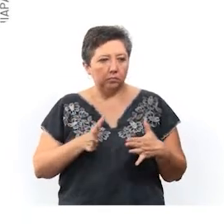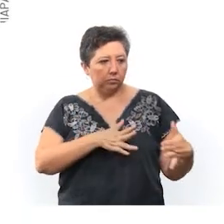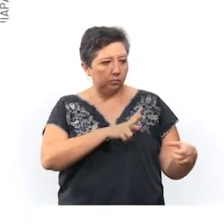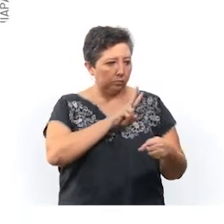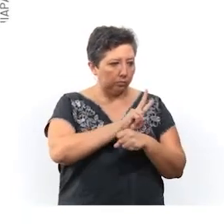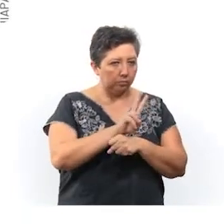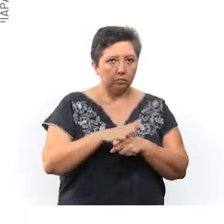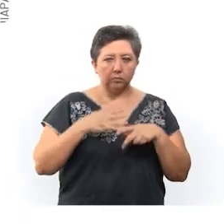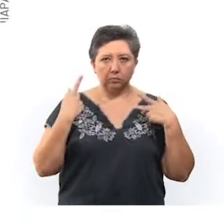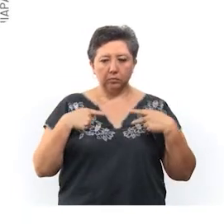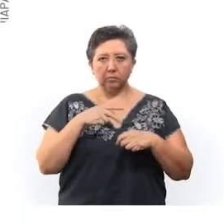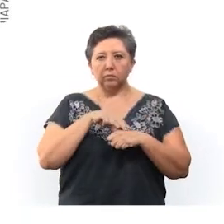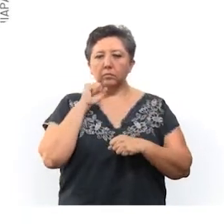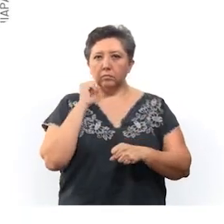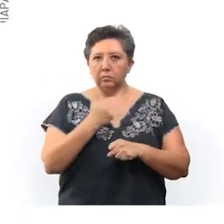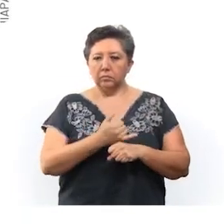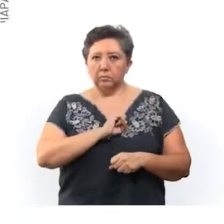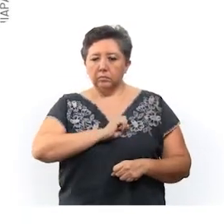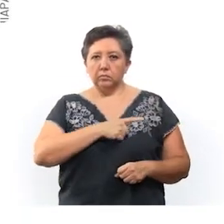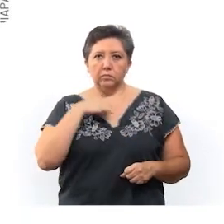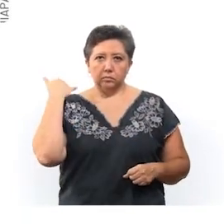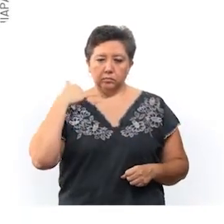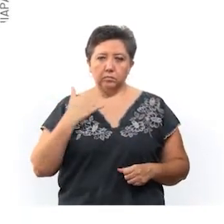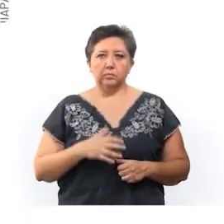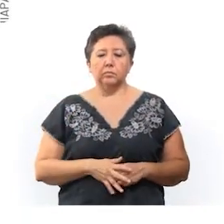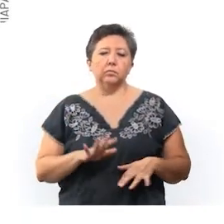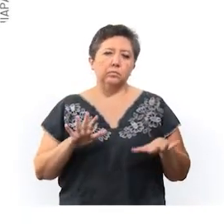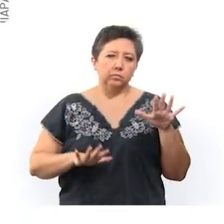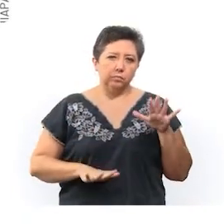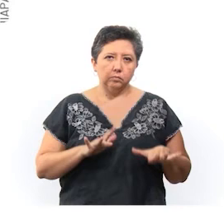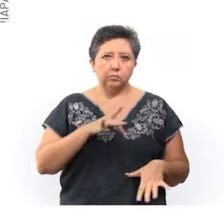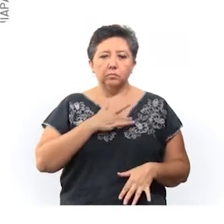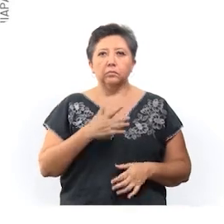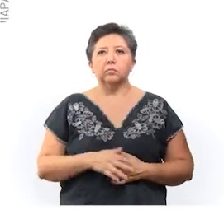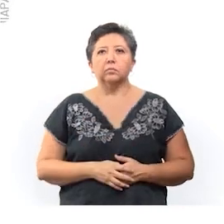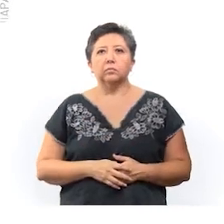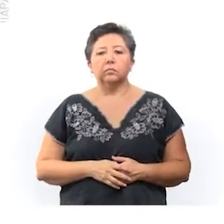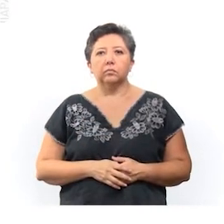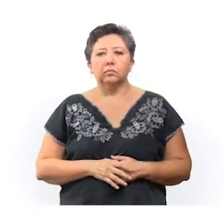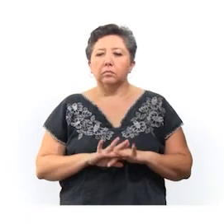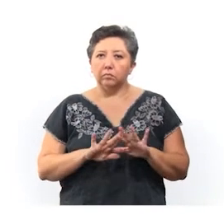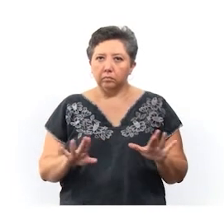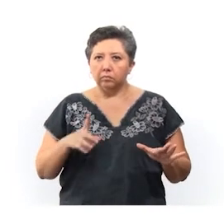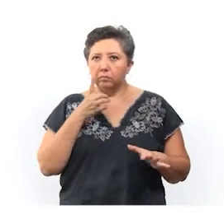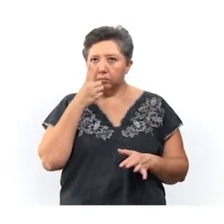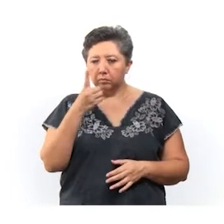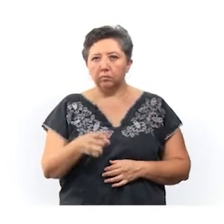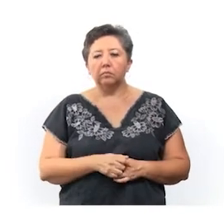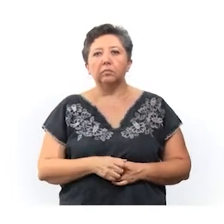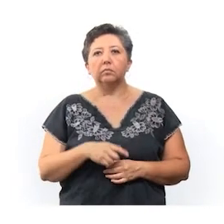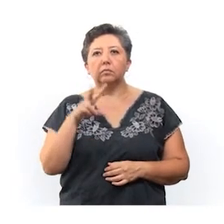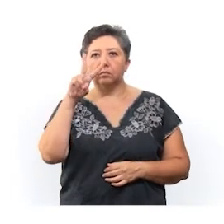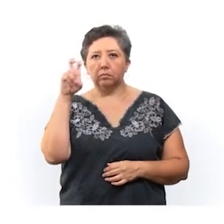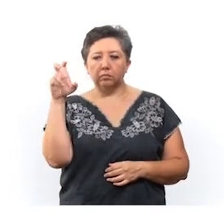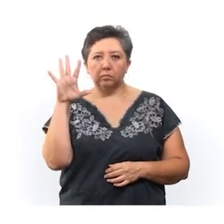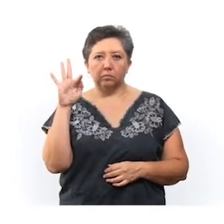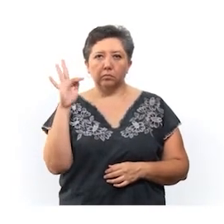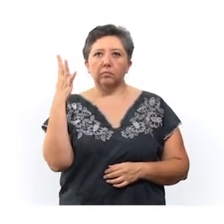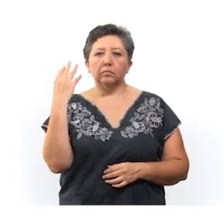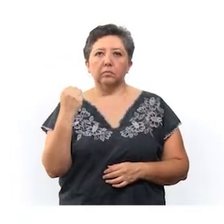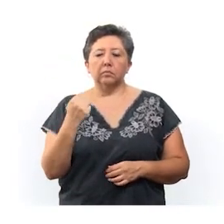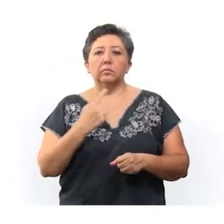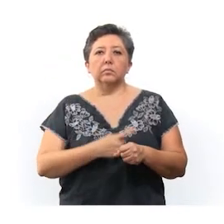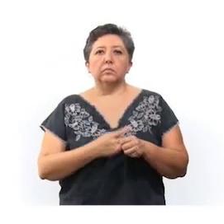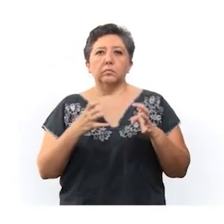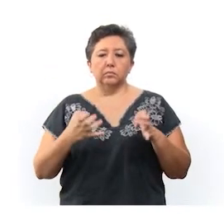aislados, monitoreados por personal médico de la Secretaría de Salud. Presentan síntomas leves. Como ya se mencionó, 249 de